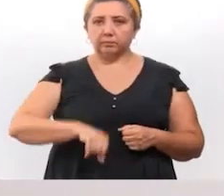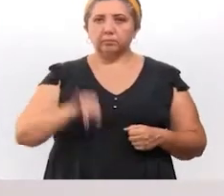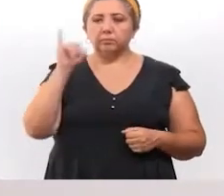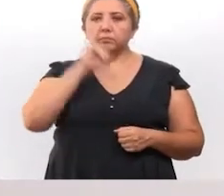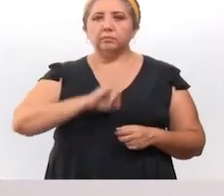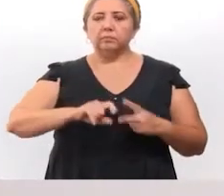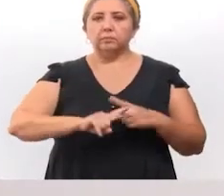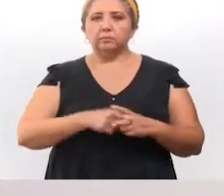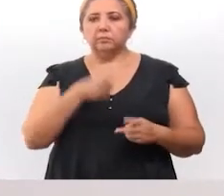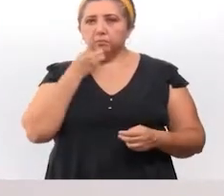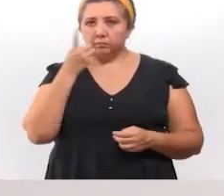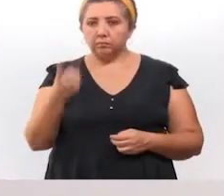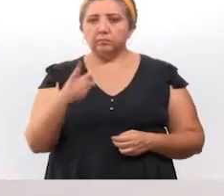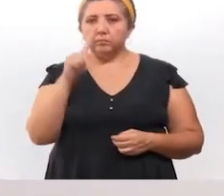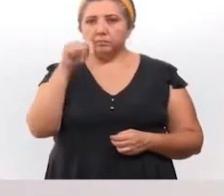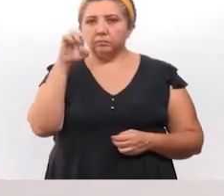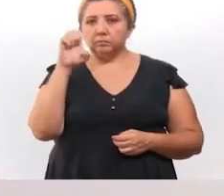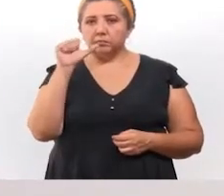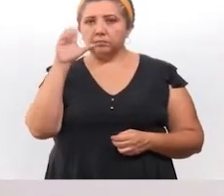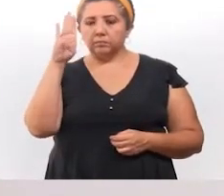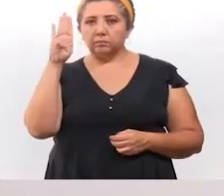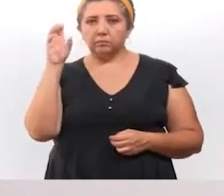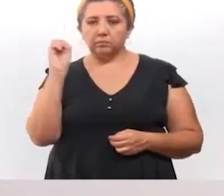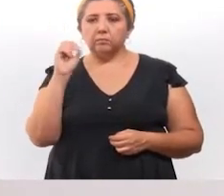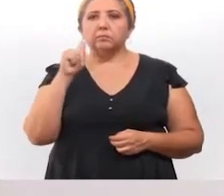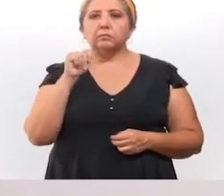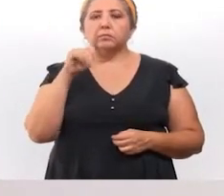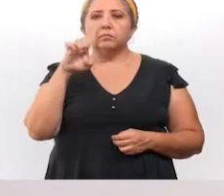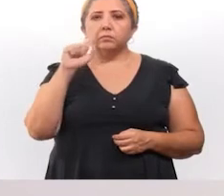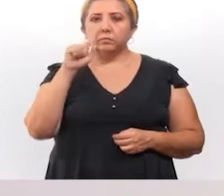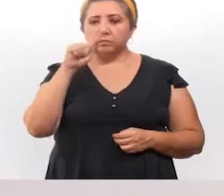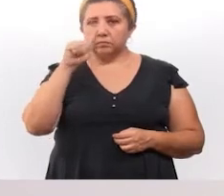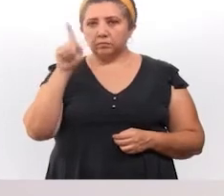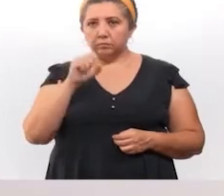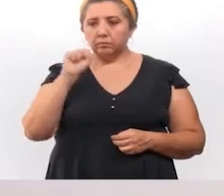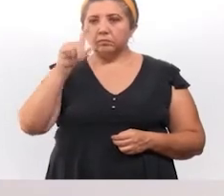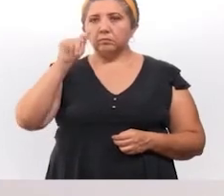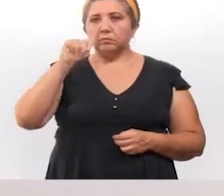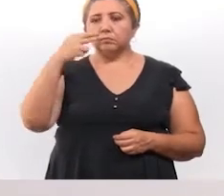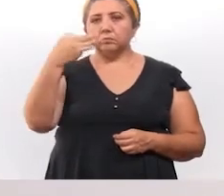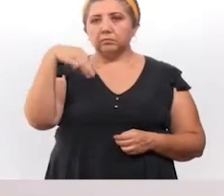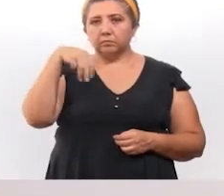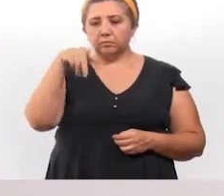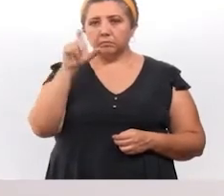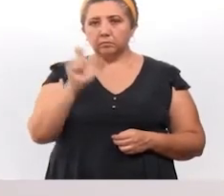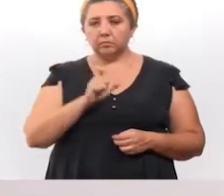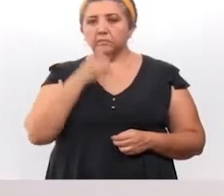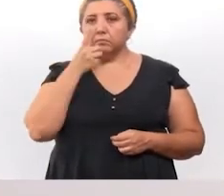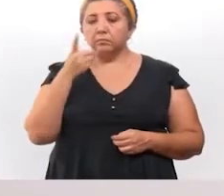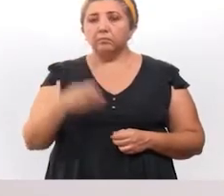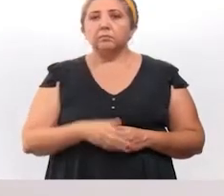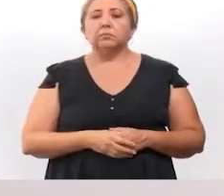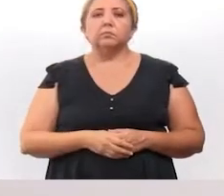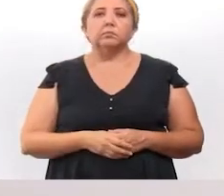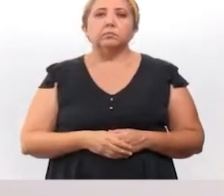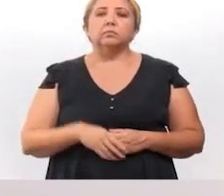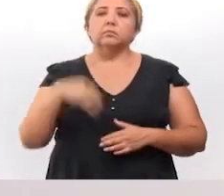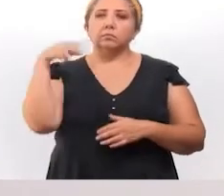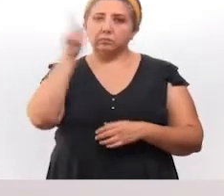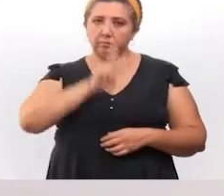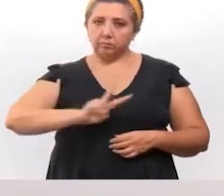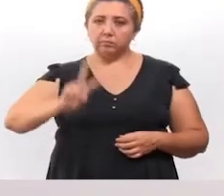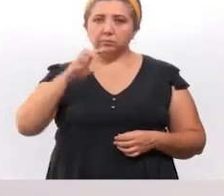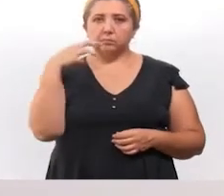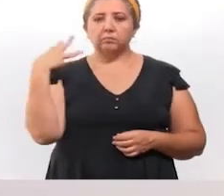jueves comenzó en las demarcaciones de Teabo, Tixcacalcupul, Tetis, Tamec, Yaxcucul y Telchac, Pueblo. El